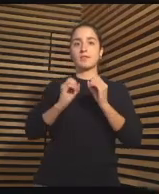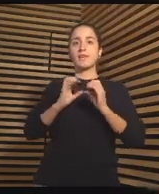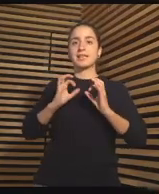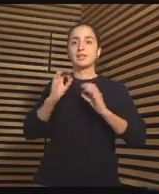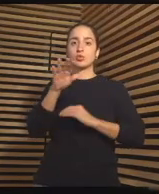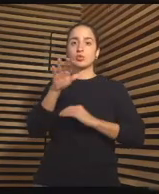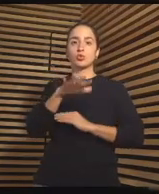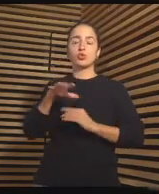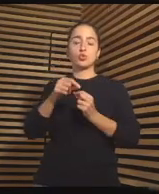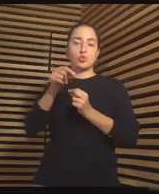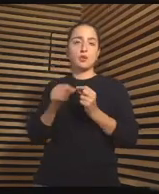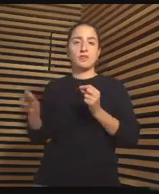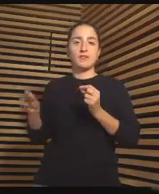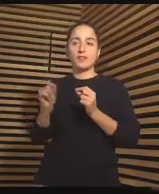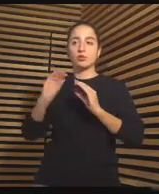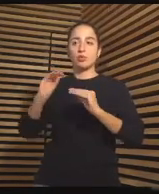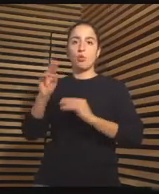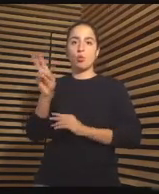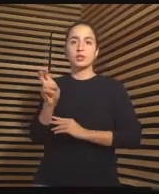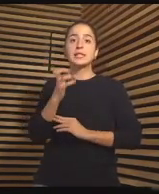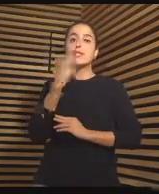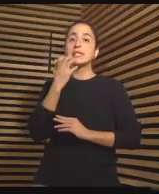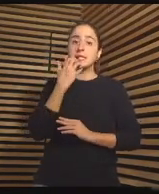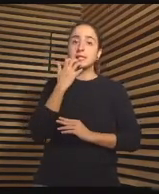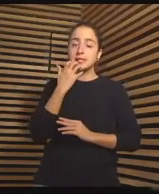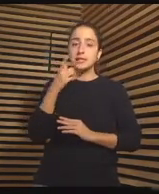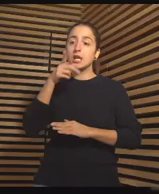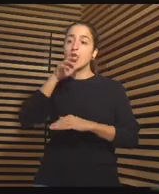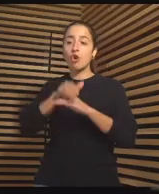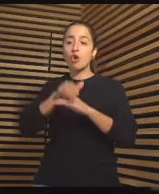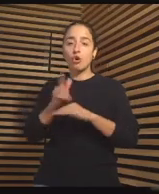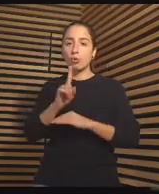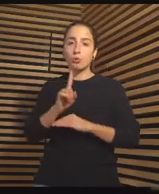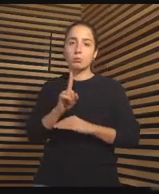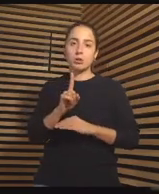uso secundario el que no cumple la primera premisa.